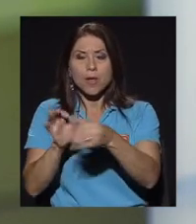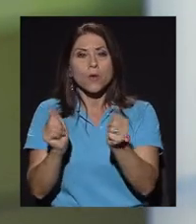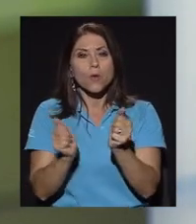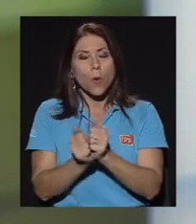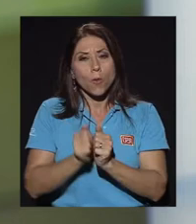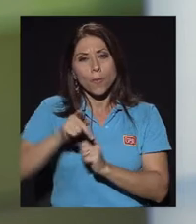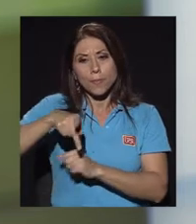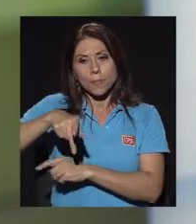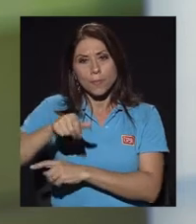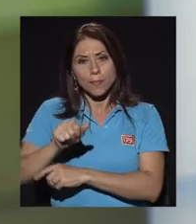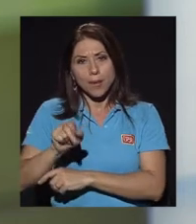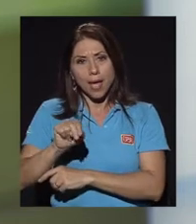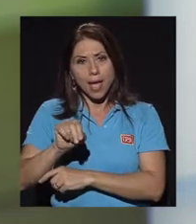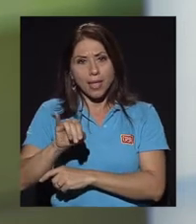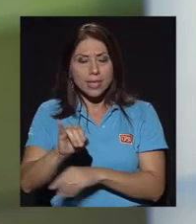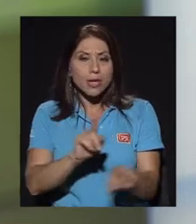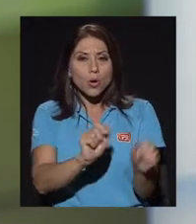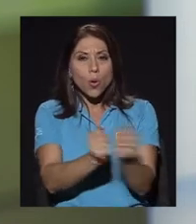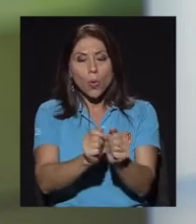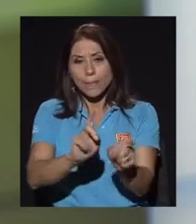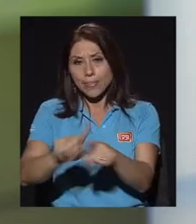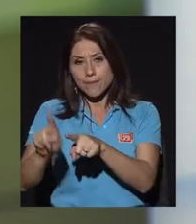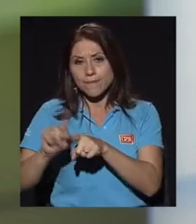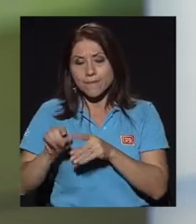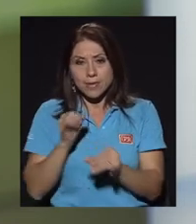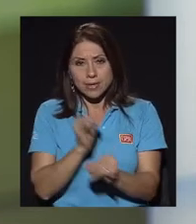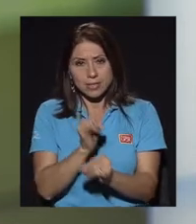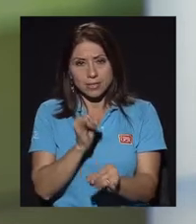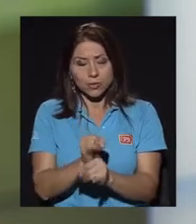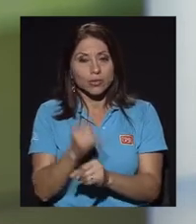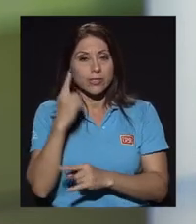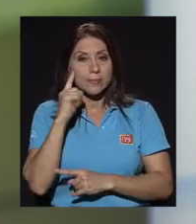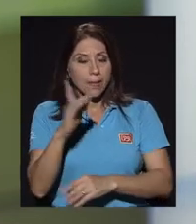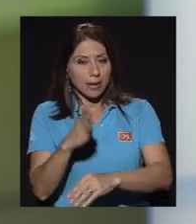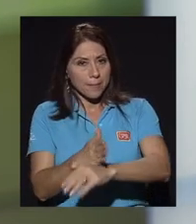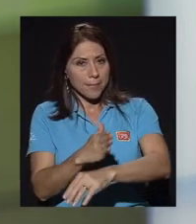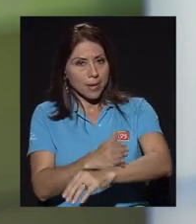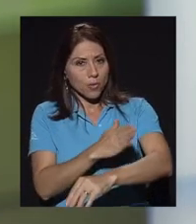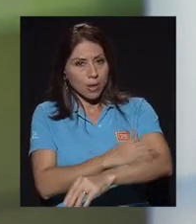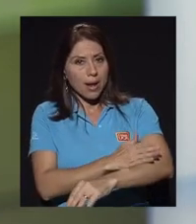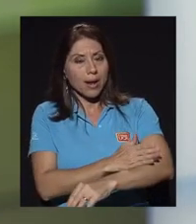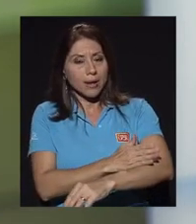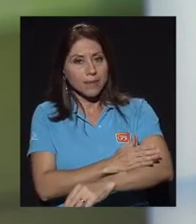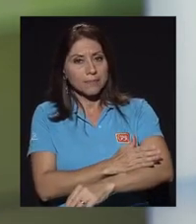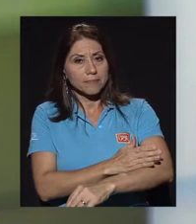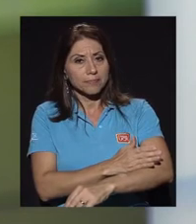el patronato, con varias instituciones para mejorar